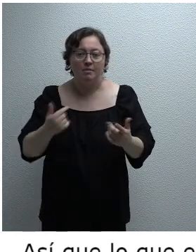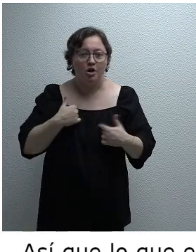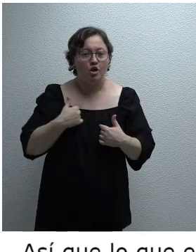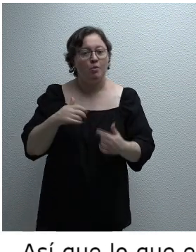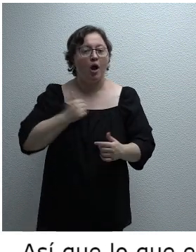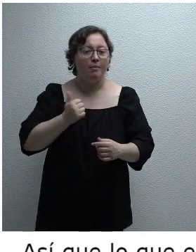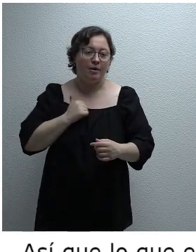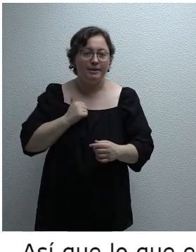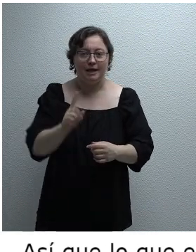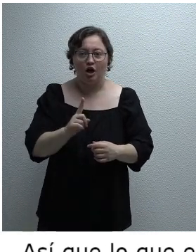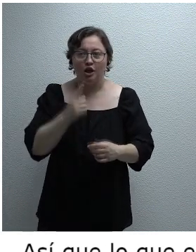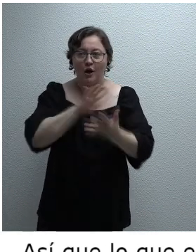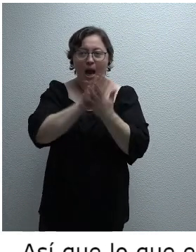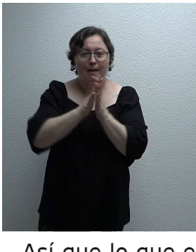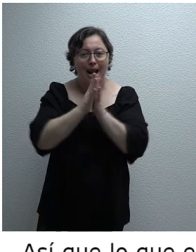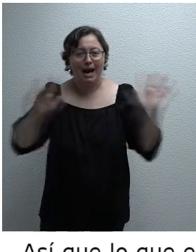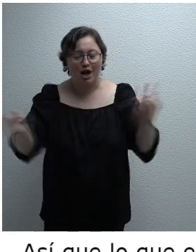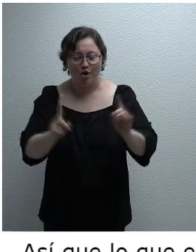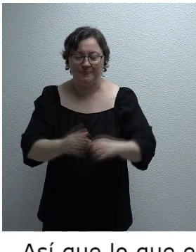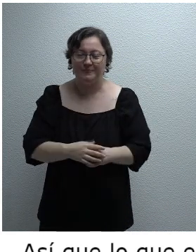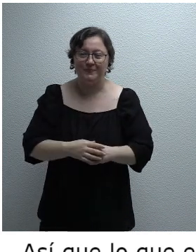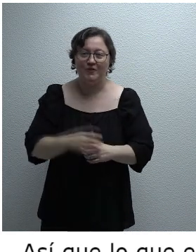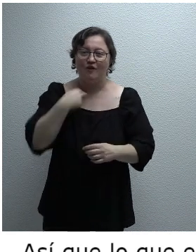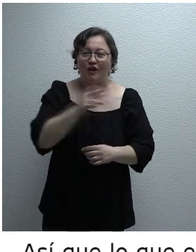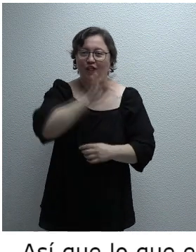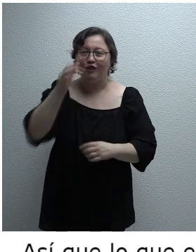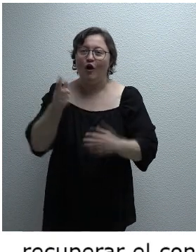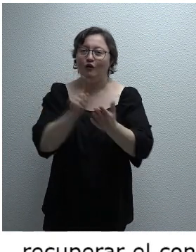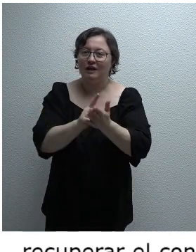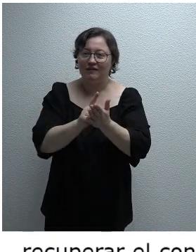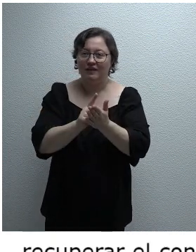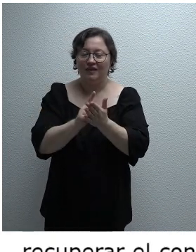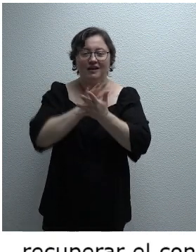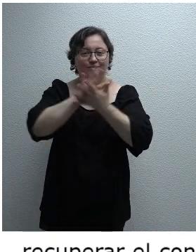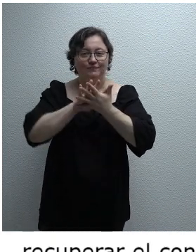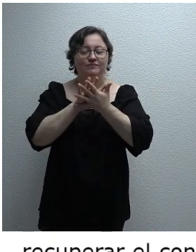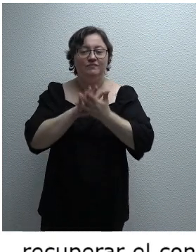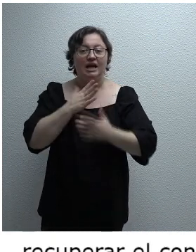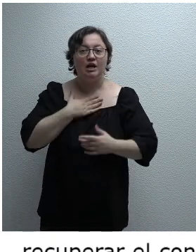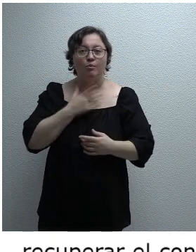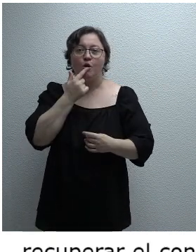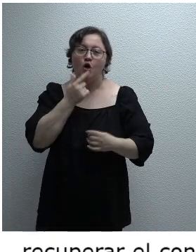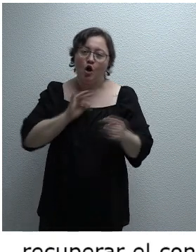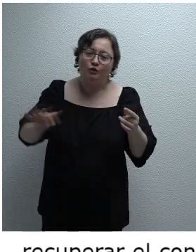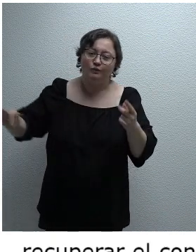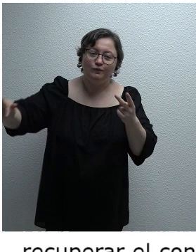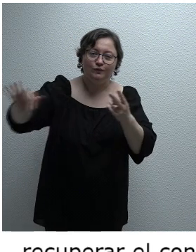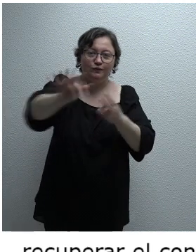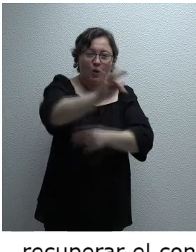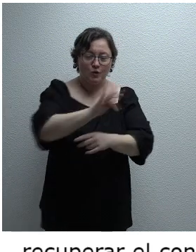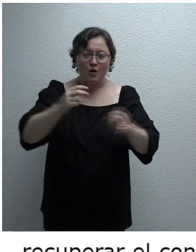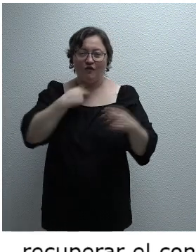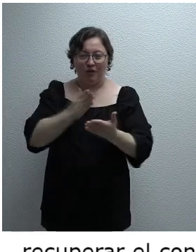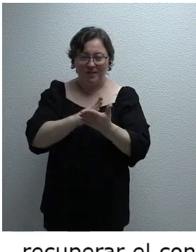valerme demasiado en esto para intervenir la que más. Así que te dejo que nos vayas dando un poquito el chance a todos los participantes.